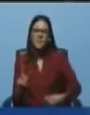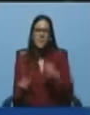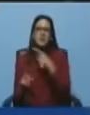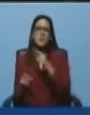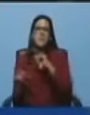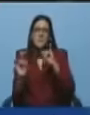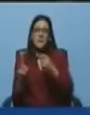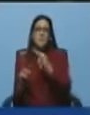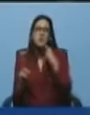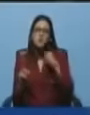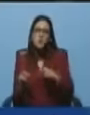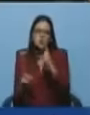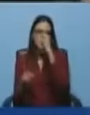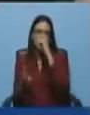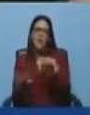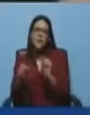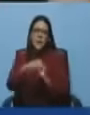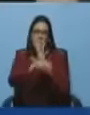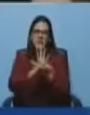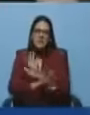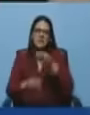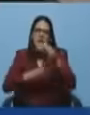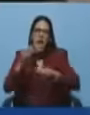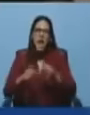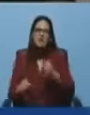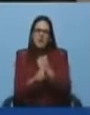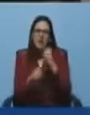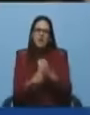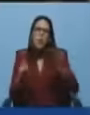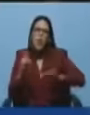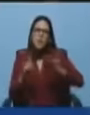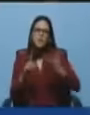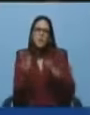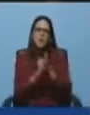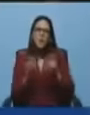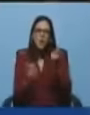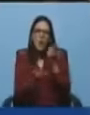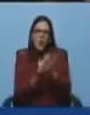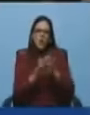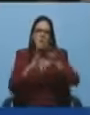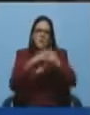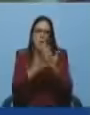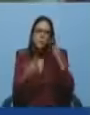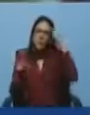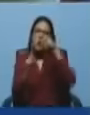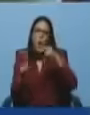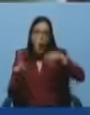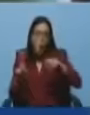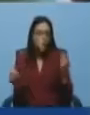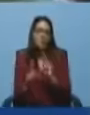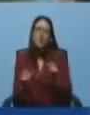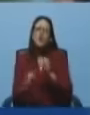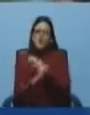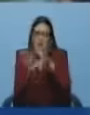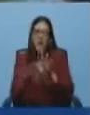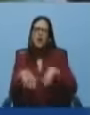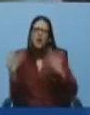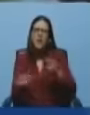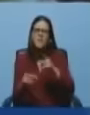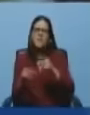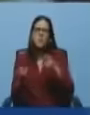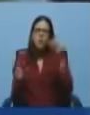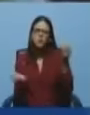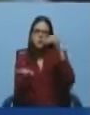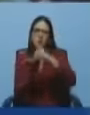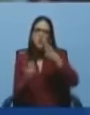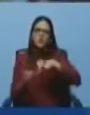Rusia, Vladimir Putin, que los BRICS ya desempeñan un papel destacado en la economía mundial, no solo hoy, sino que está bastante claro que este papel no